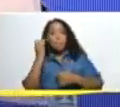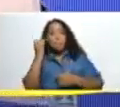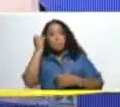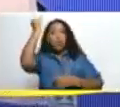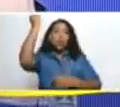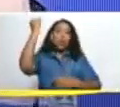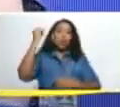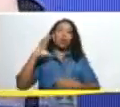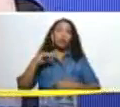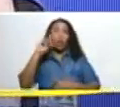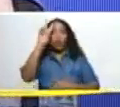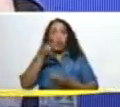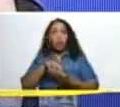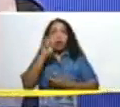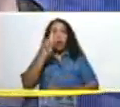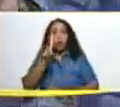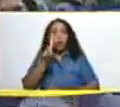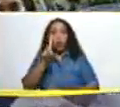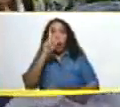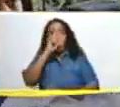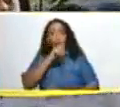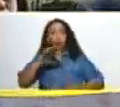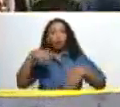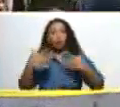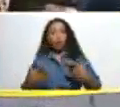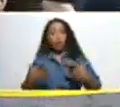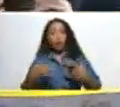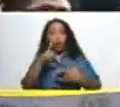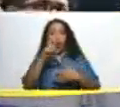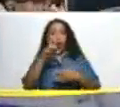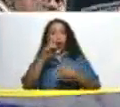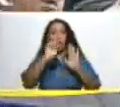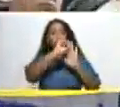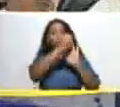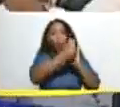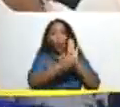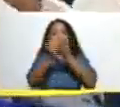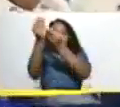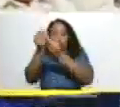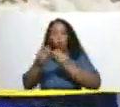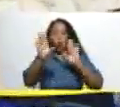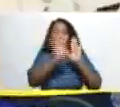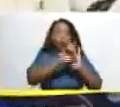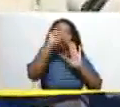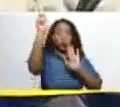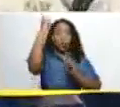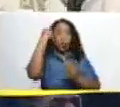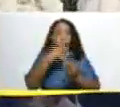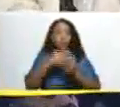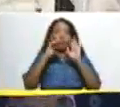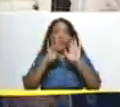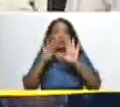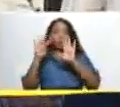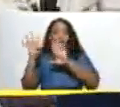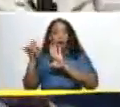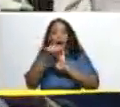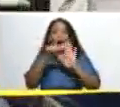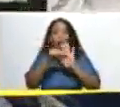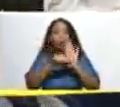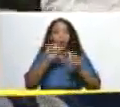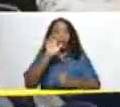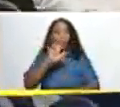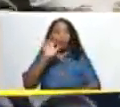del 2001, año en que con una partida de nacimiento que nos dio la Constitución de 1999, en el artículo 332